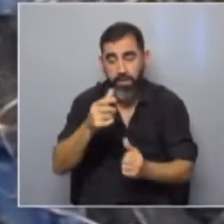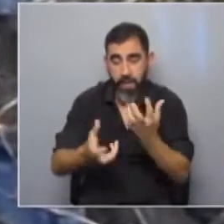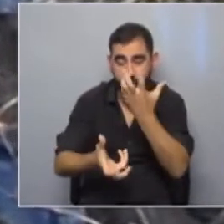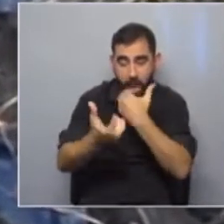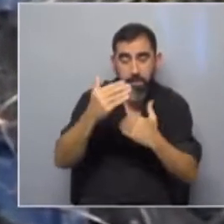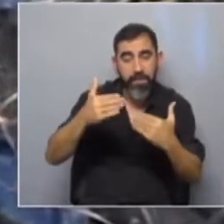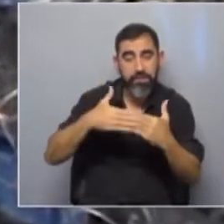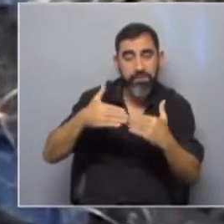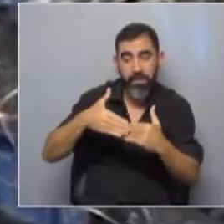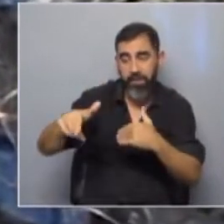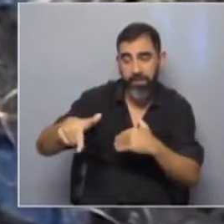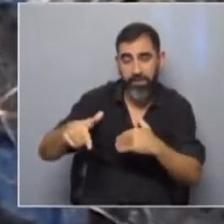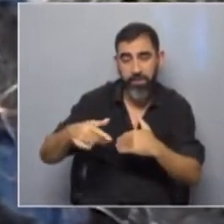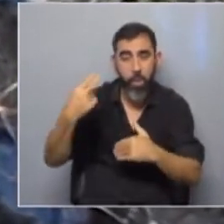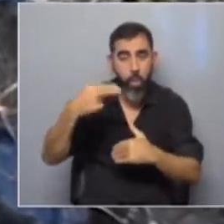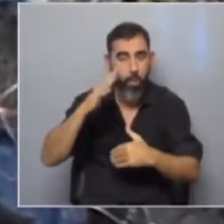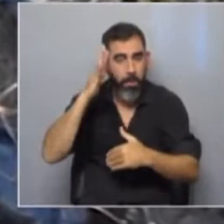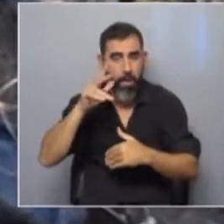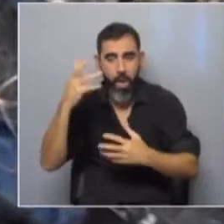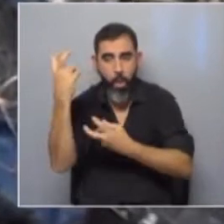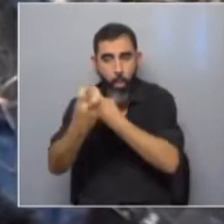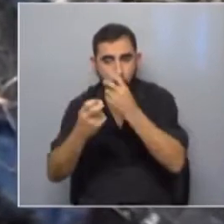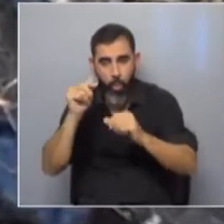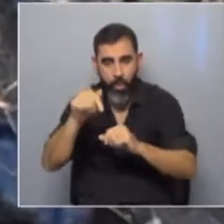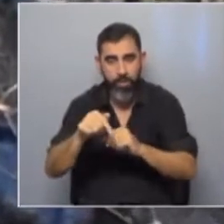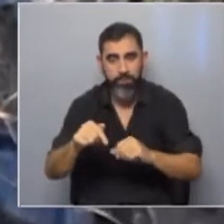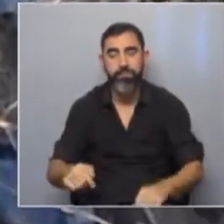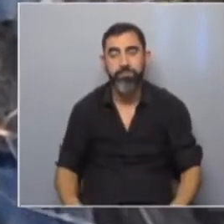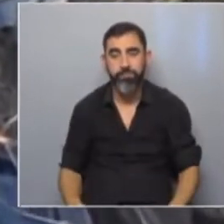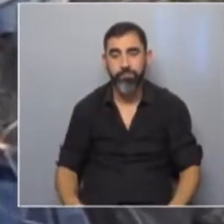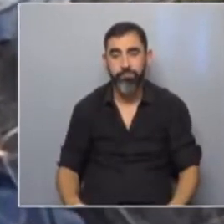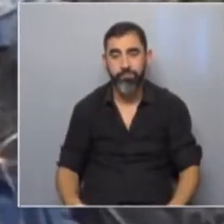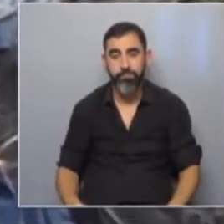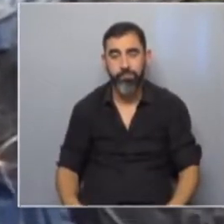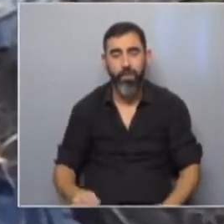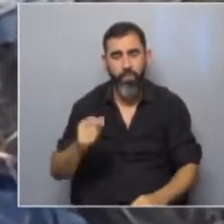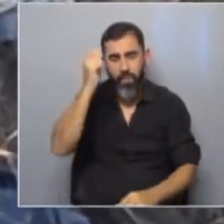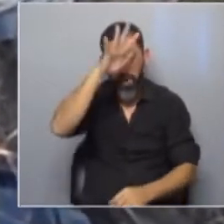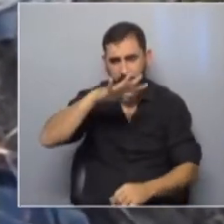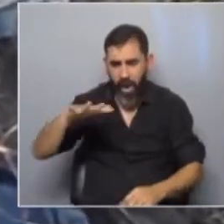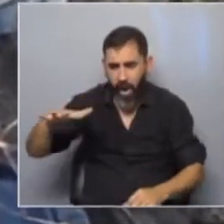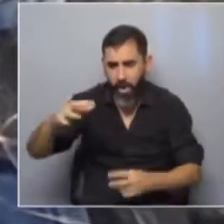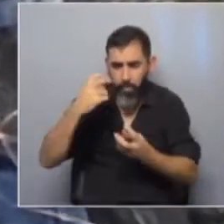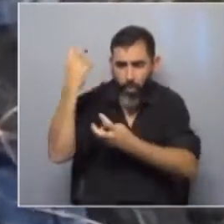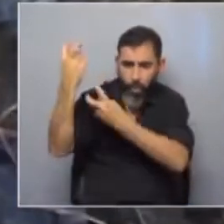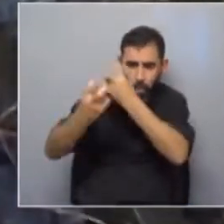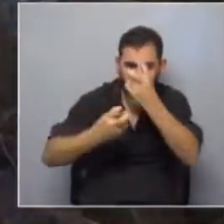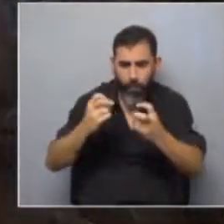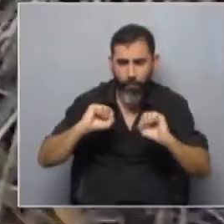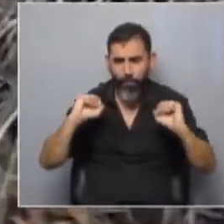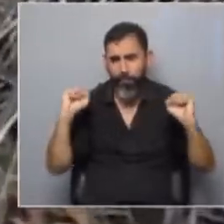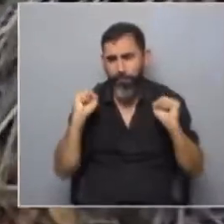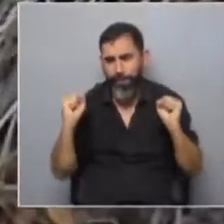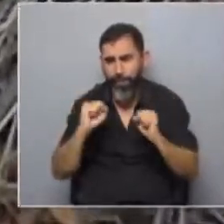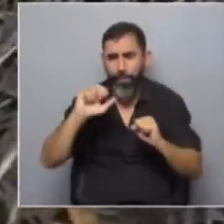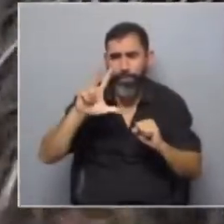solamente se van a proteger las especies si tenemos áreas protegidas. Lo que hay que tratar de que la especie nuestra, el ser